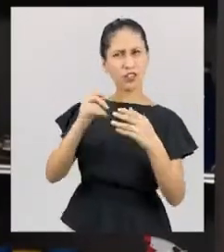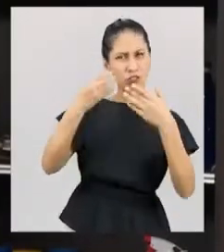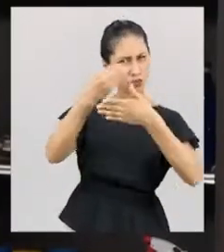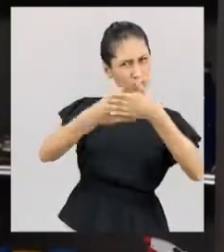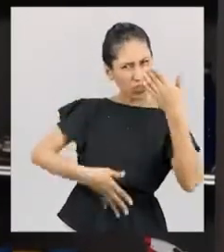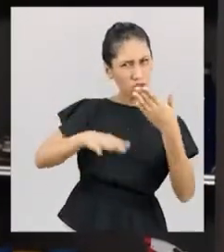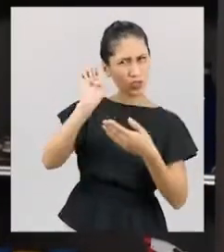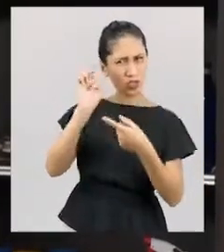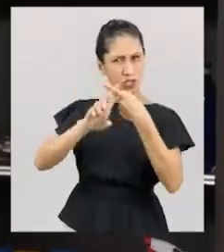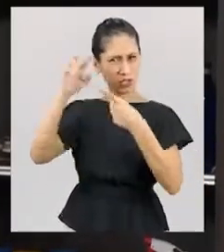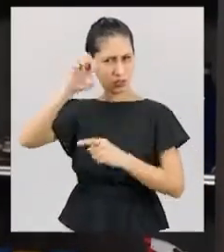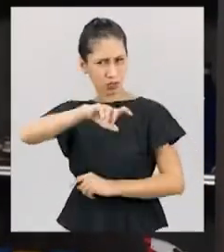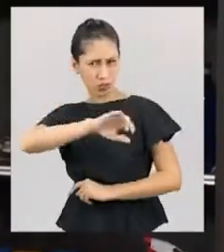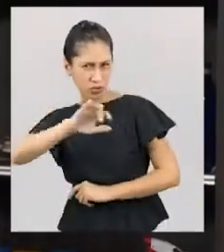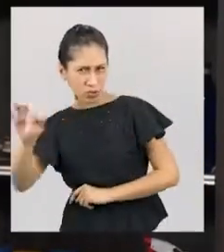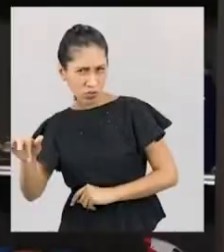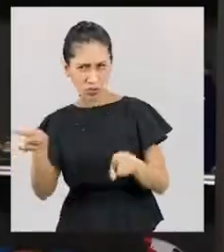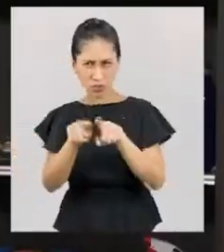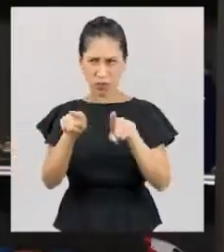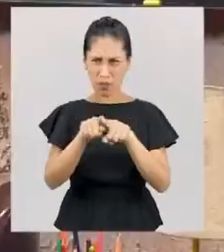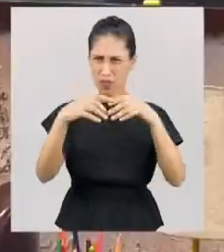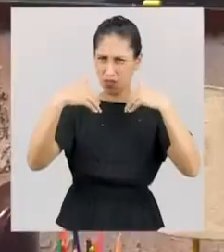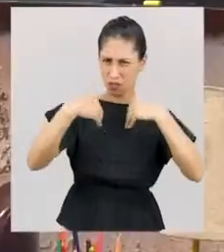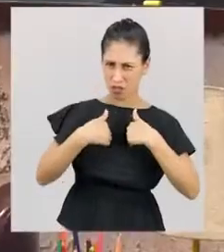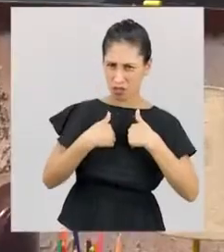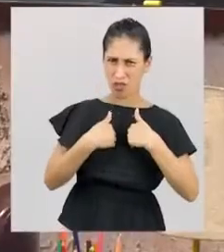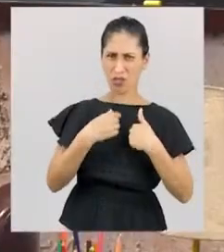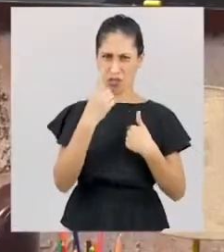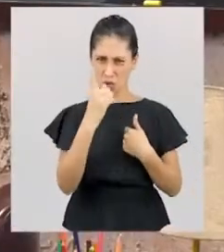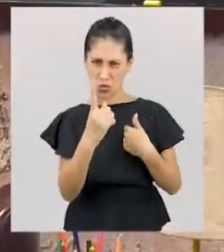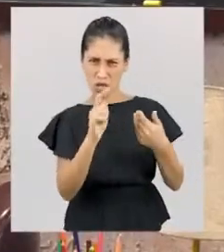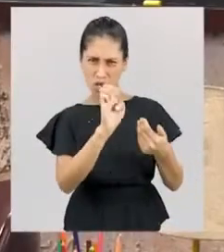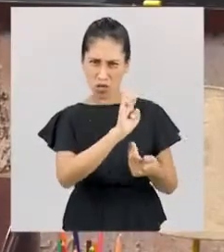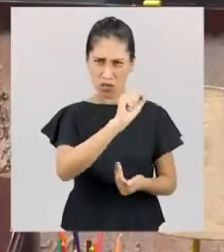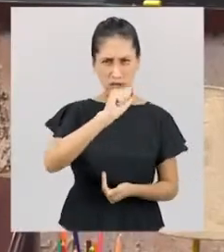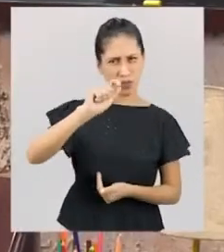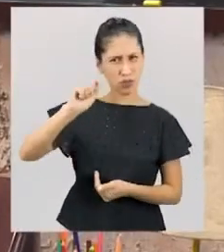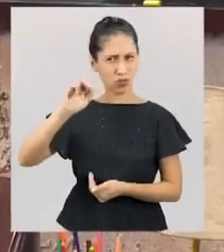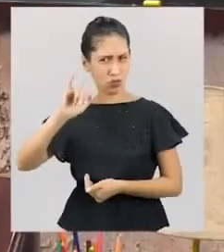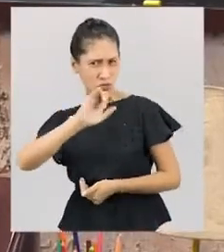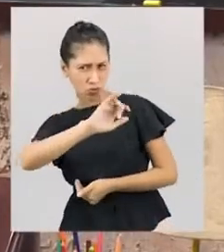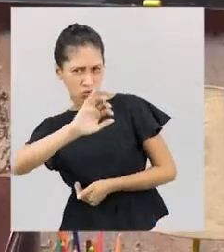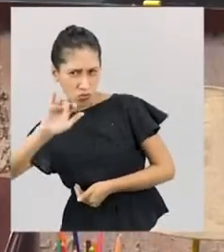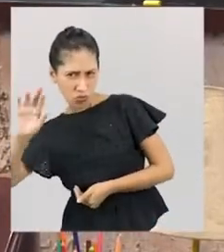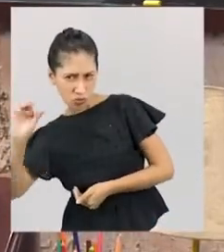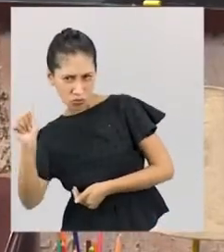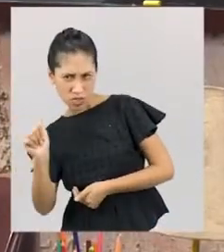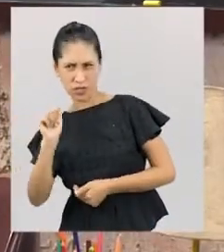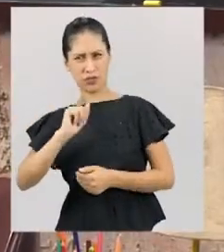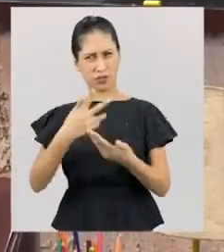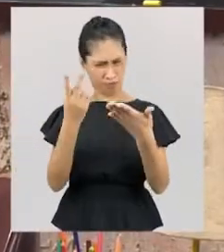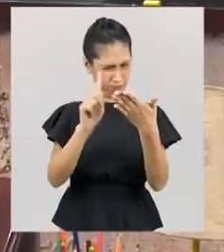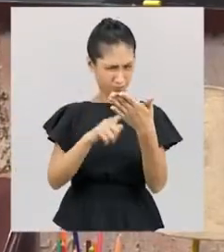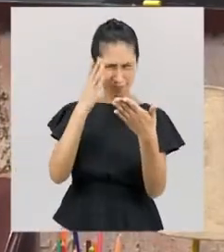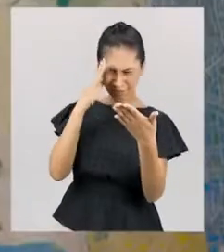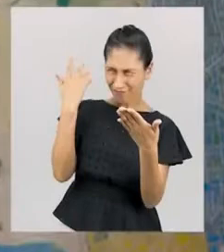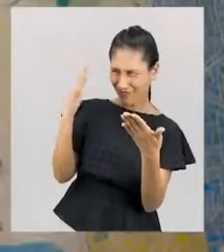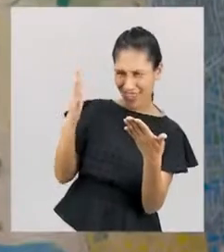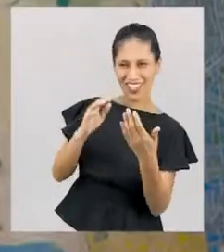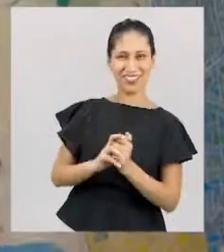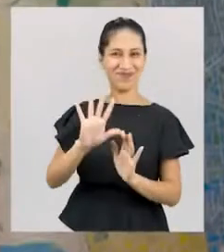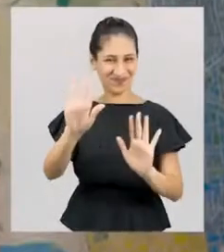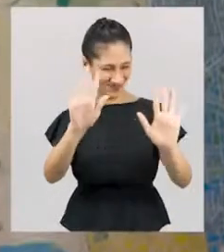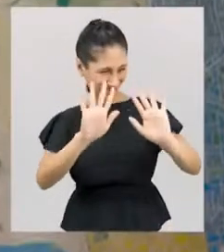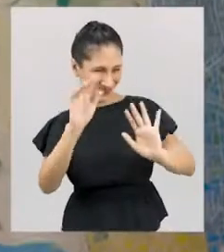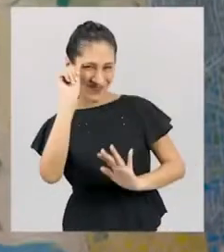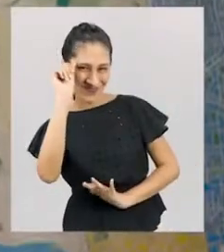textos expositivos también tienen una estructura. Yo creo que ya sé cuál es. Tranquila,